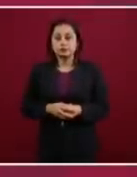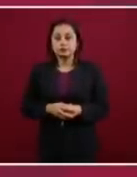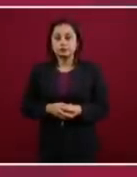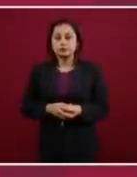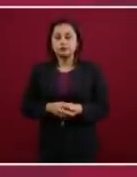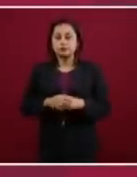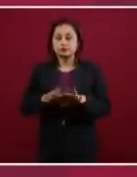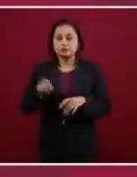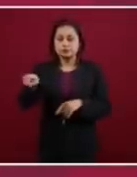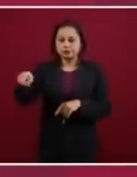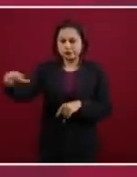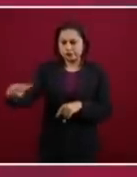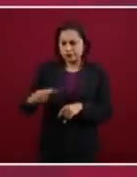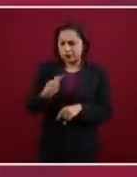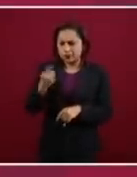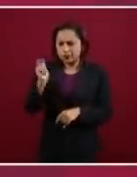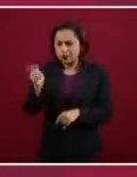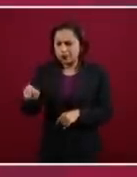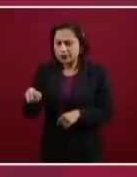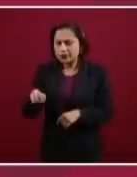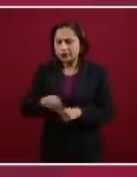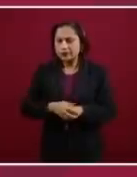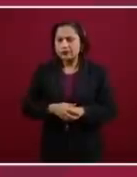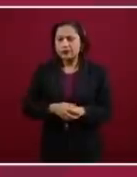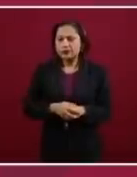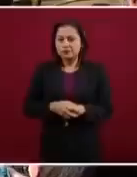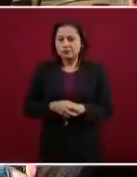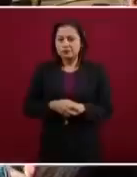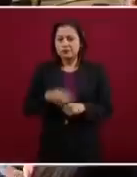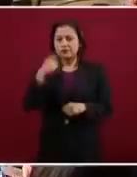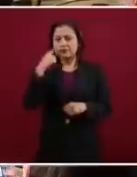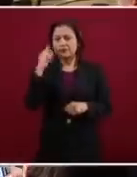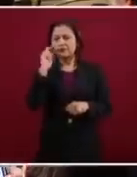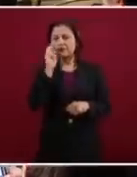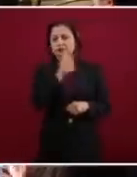a ver tu pregunta cuál es mira